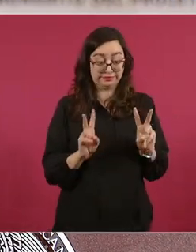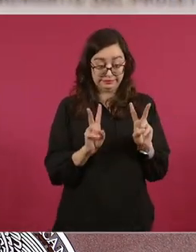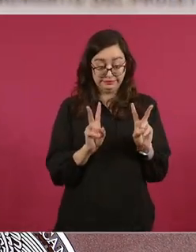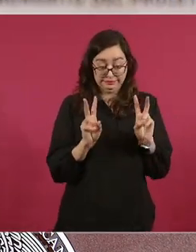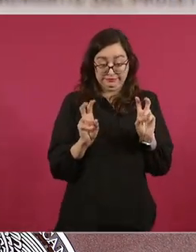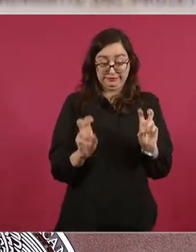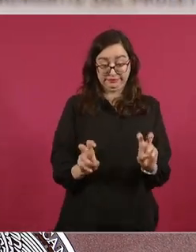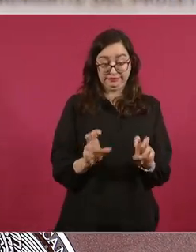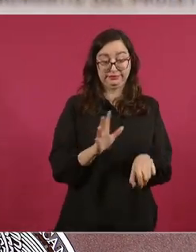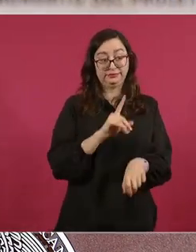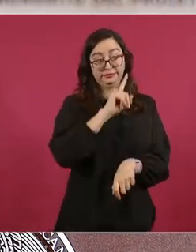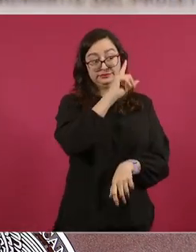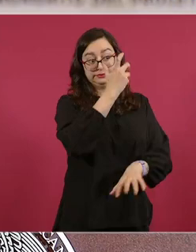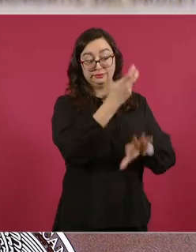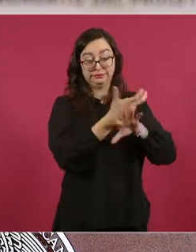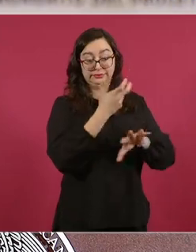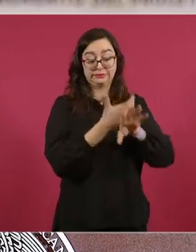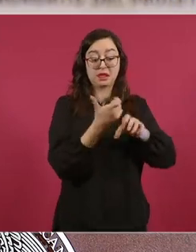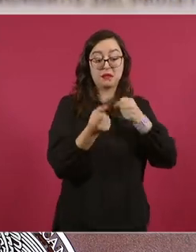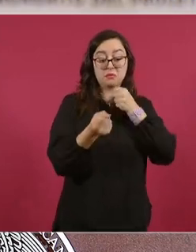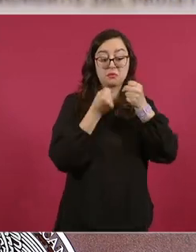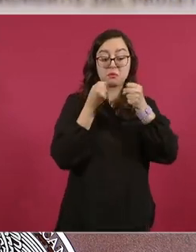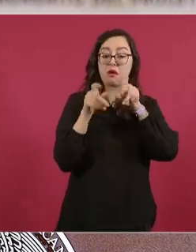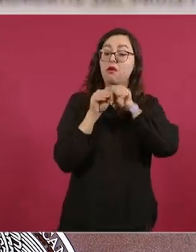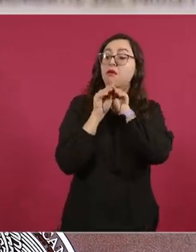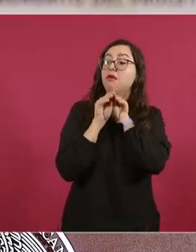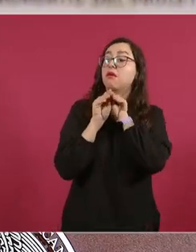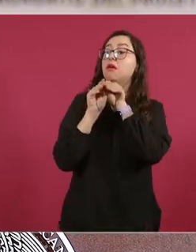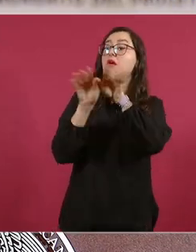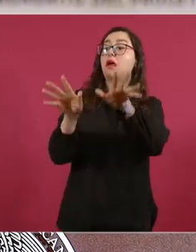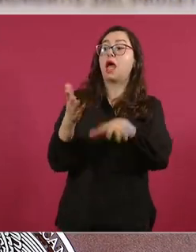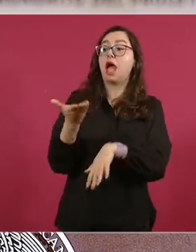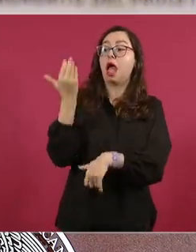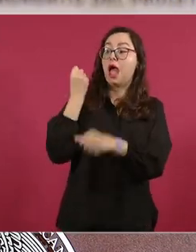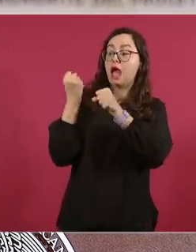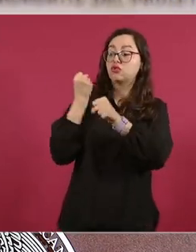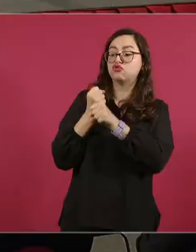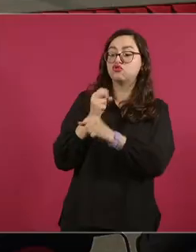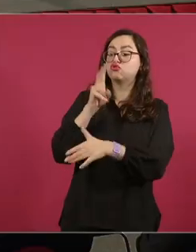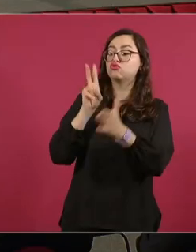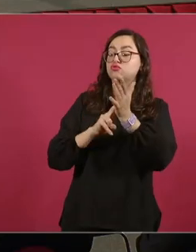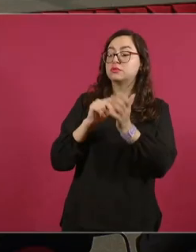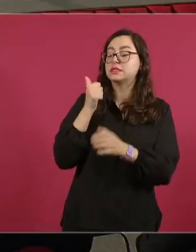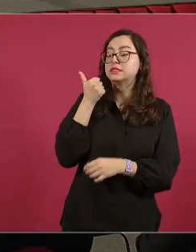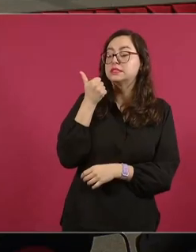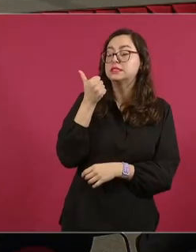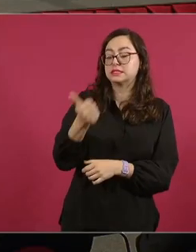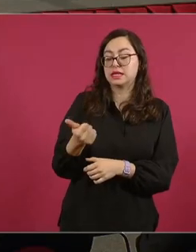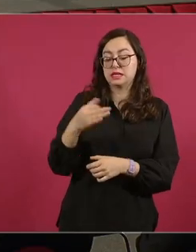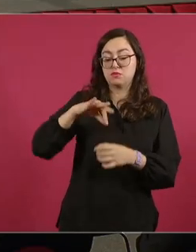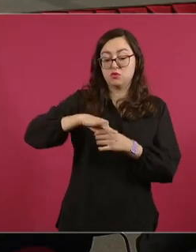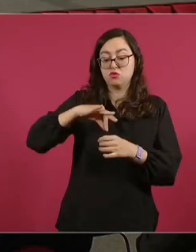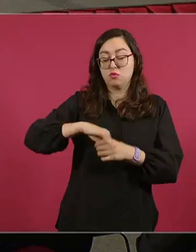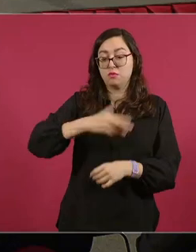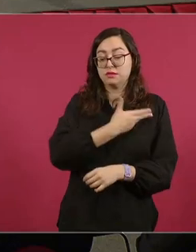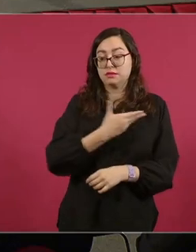financiamiento del narco a la campaña presidencial de AMLO en